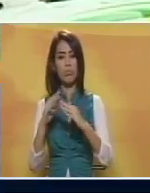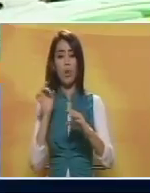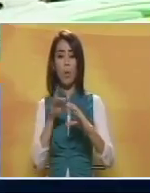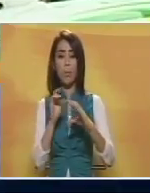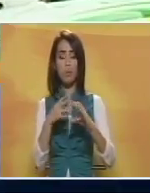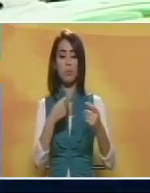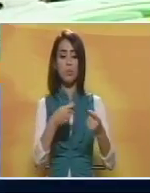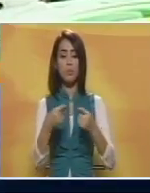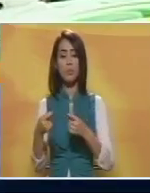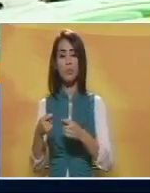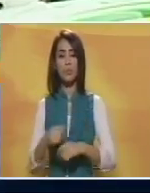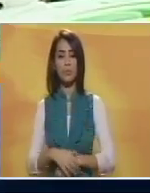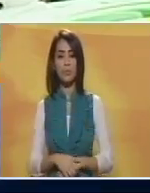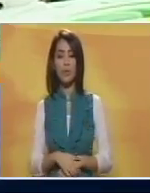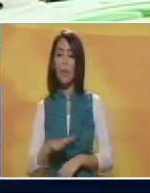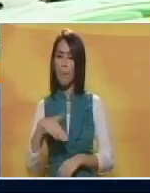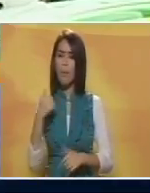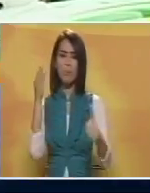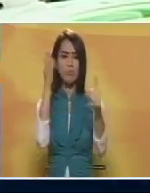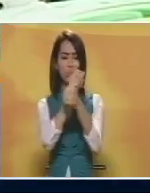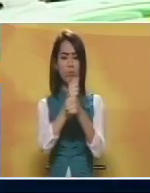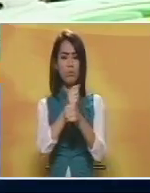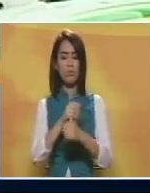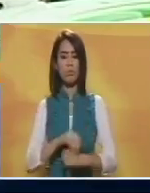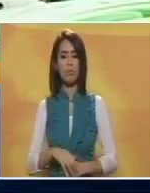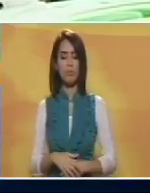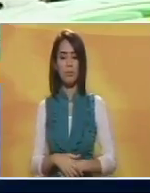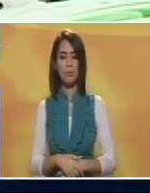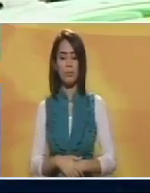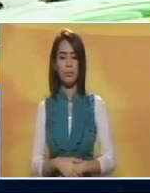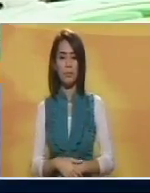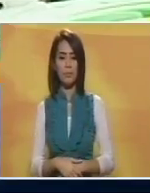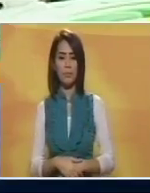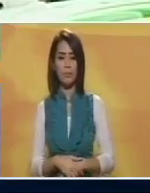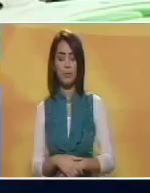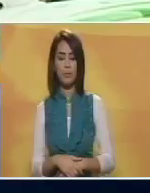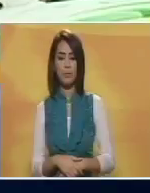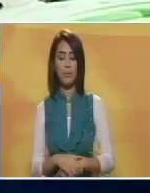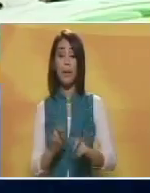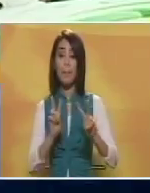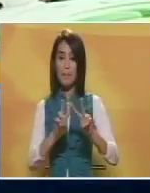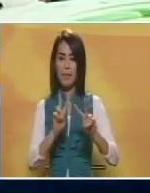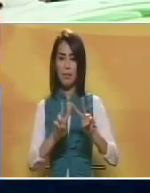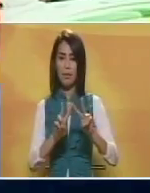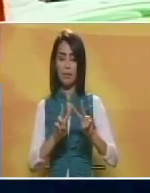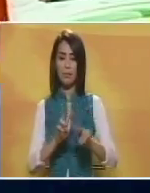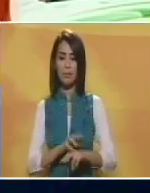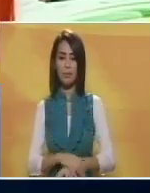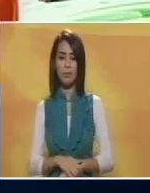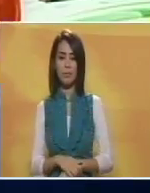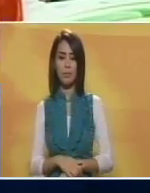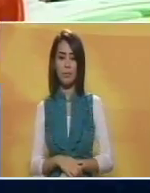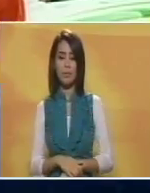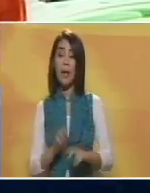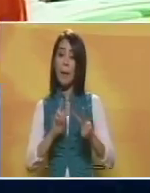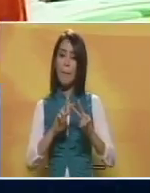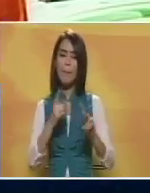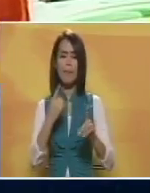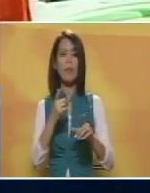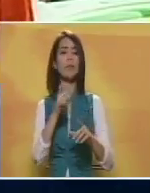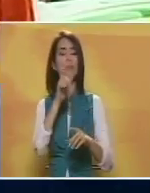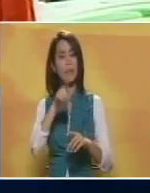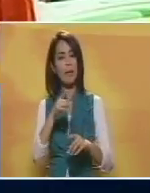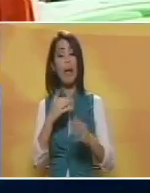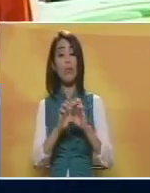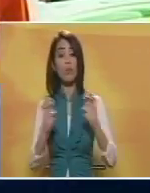patria. Podemos lograrla. Tenemos una máquina ya, una maquinaria de construcción de vivienda. La vivienda,